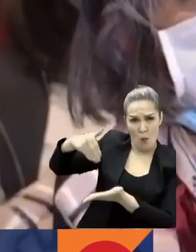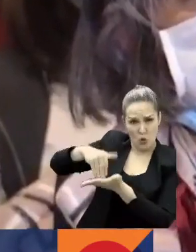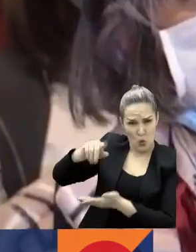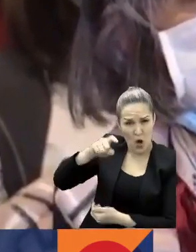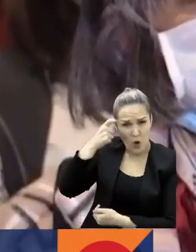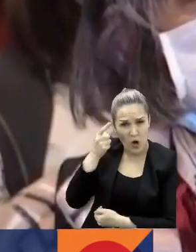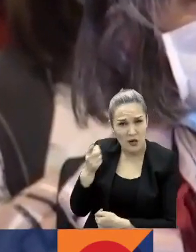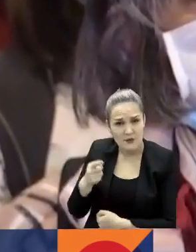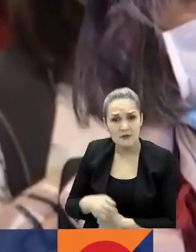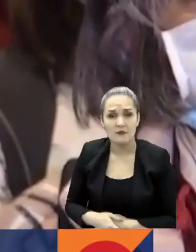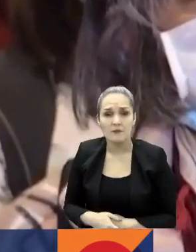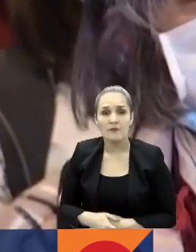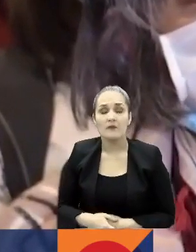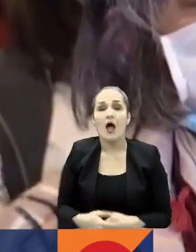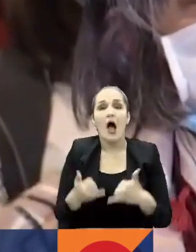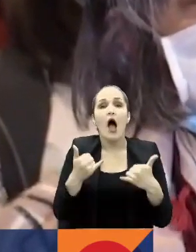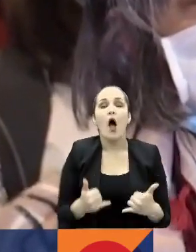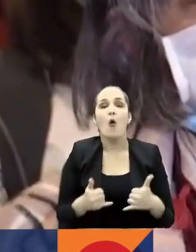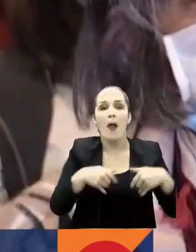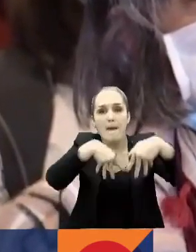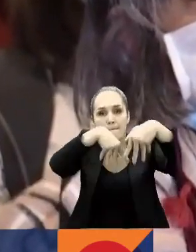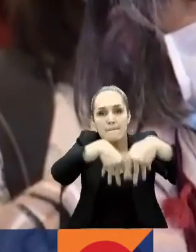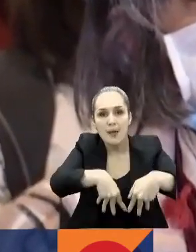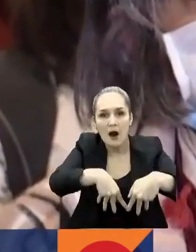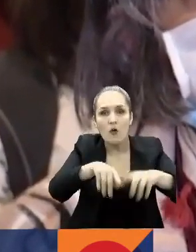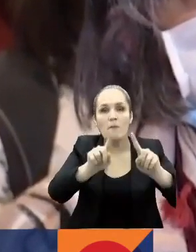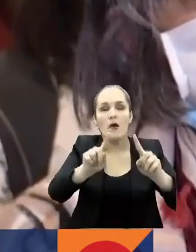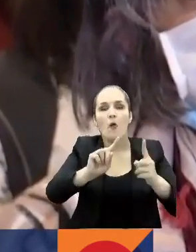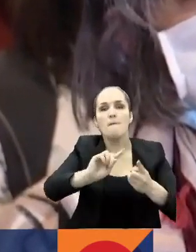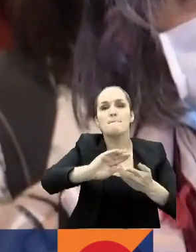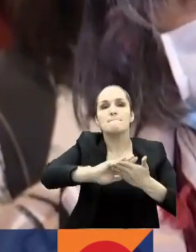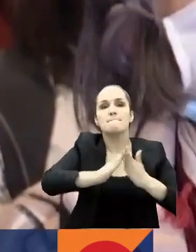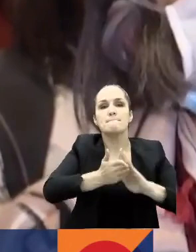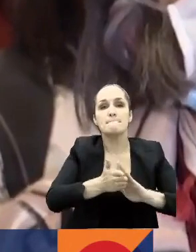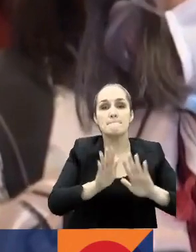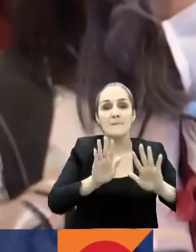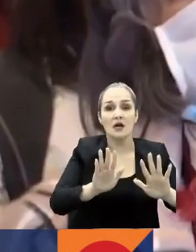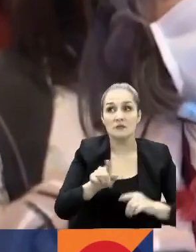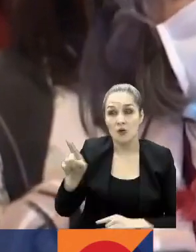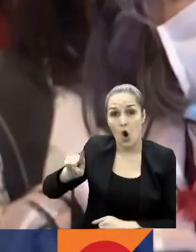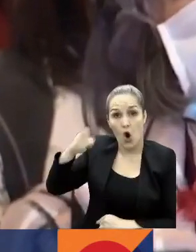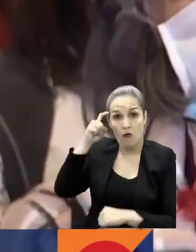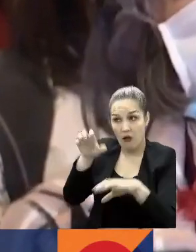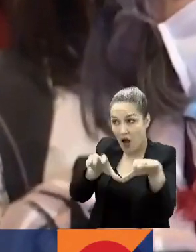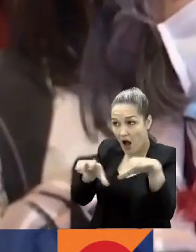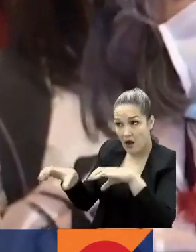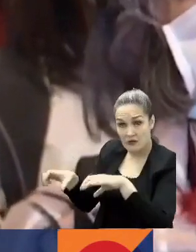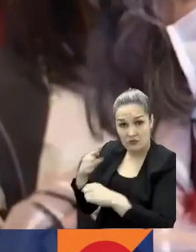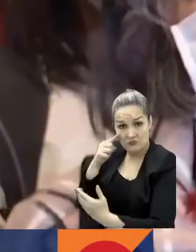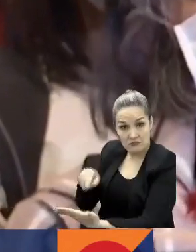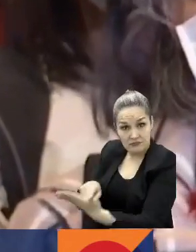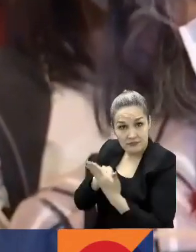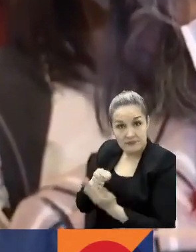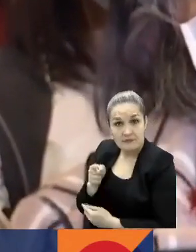paro pacífico ante la actitud del gobierno de